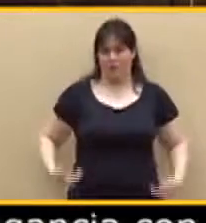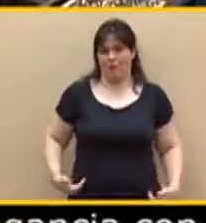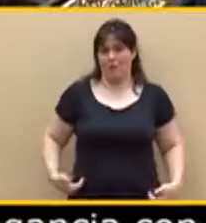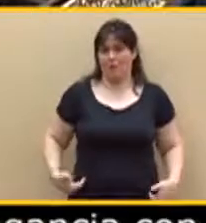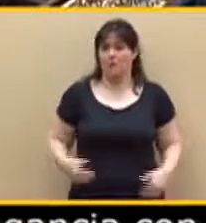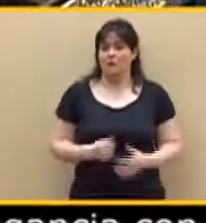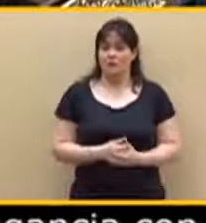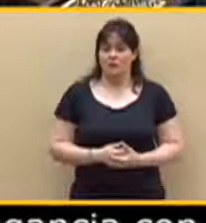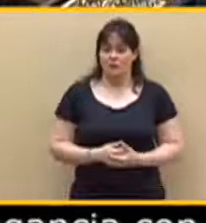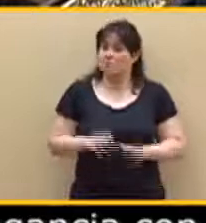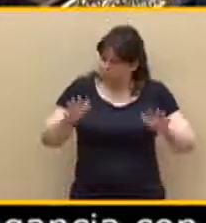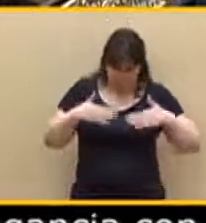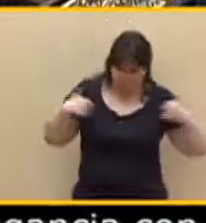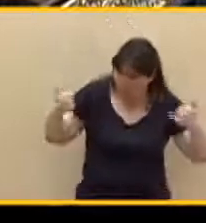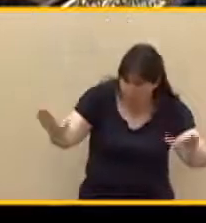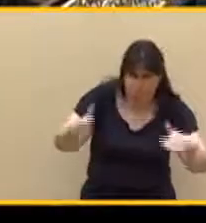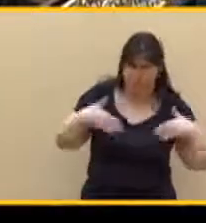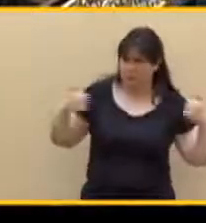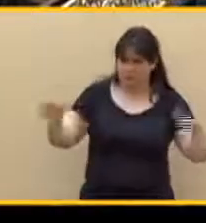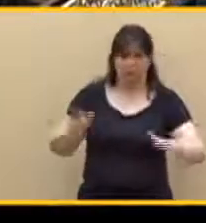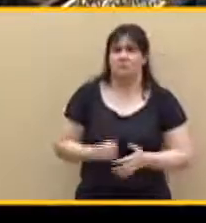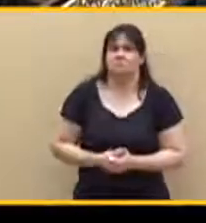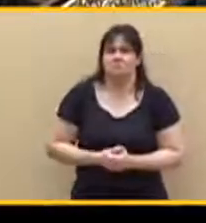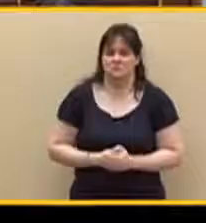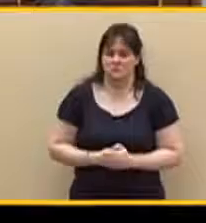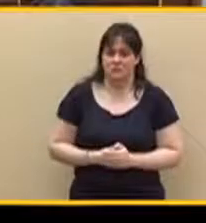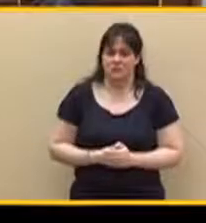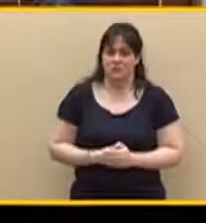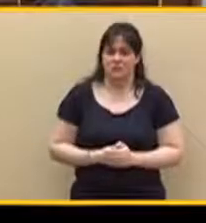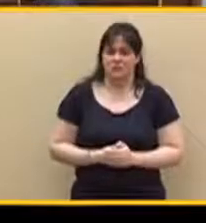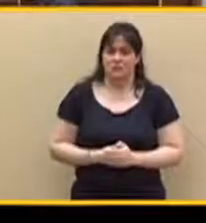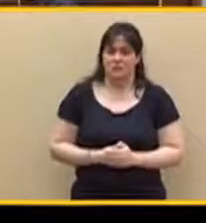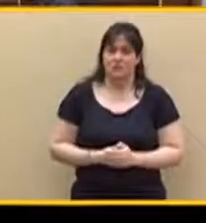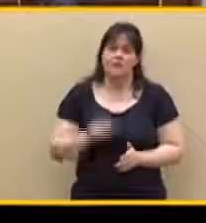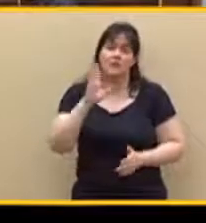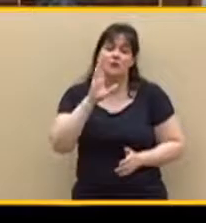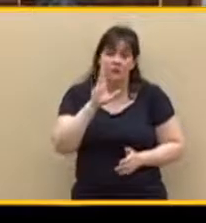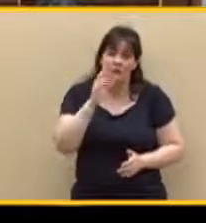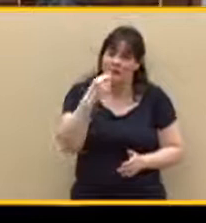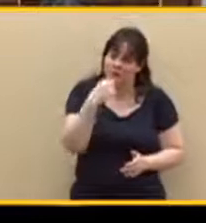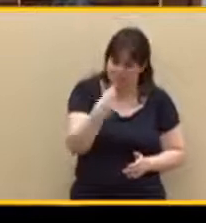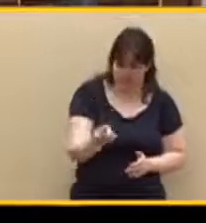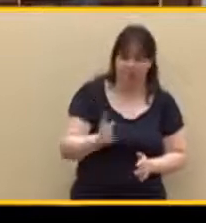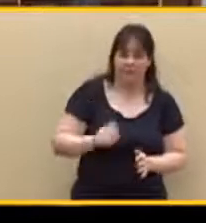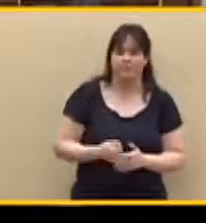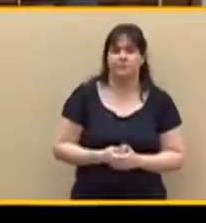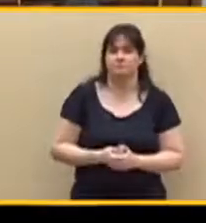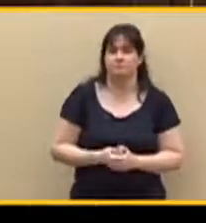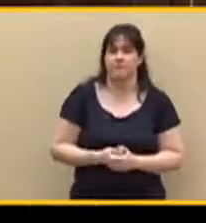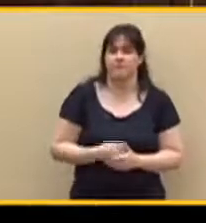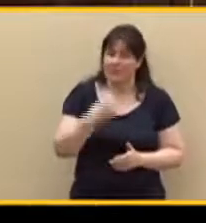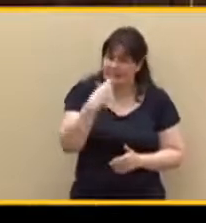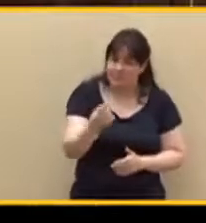pues cuando quieran, les decía, Les decía que ustedes